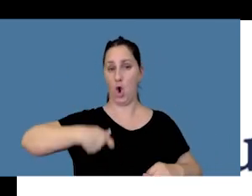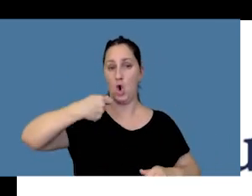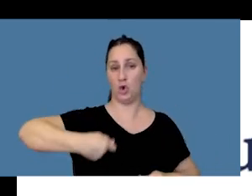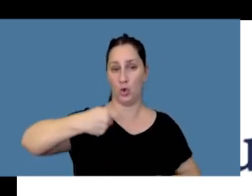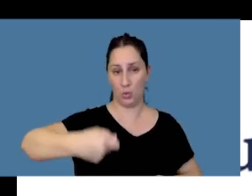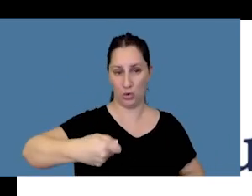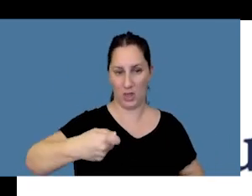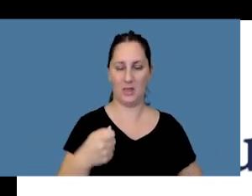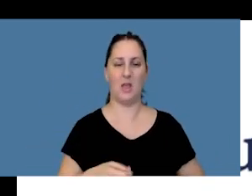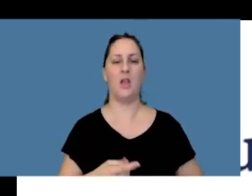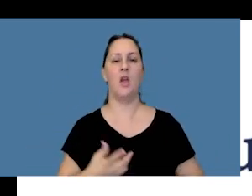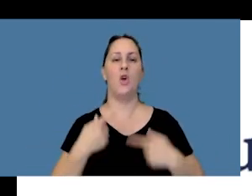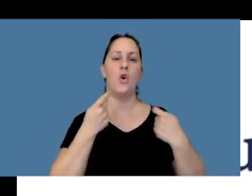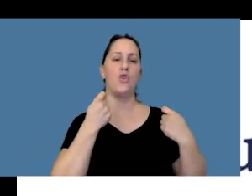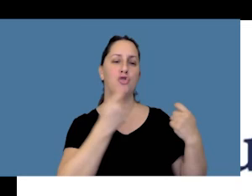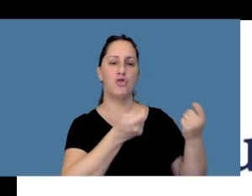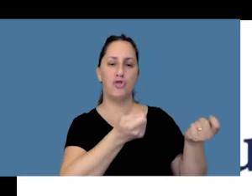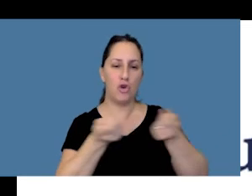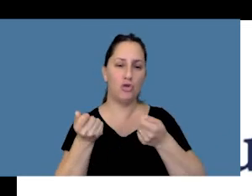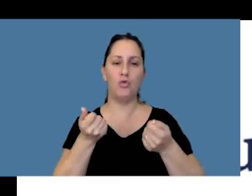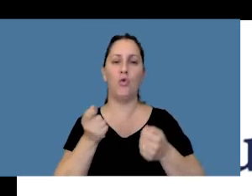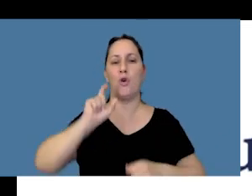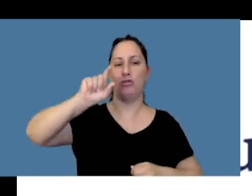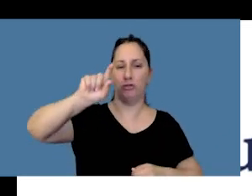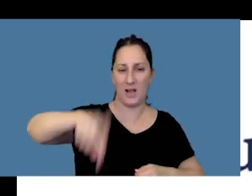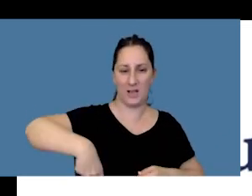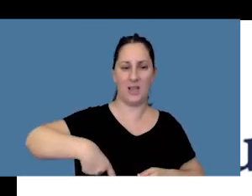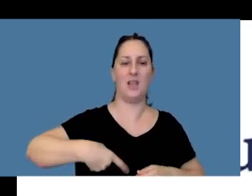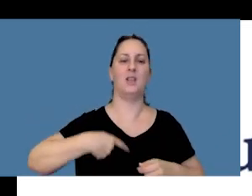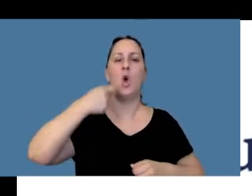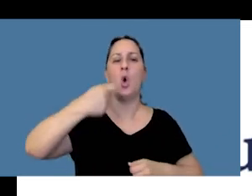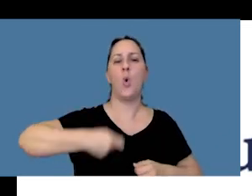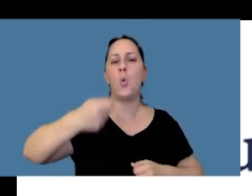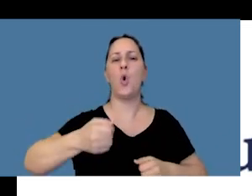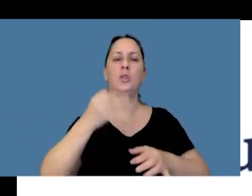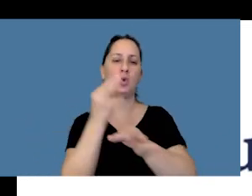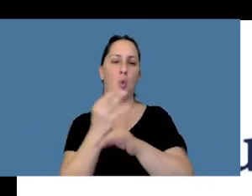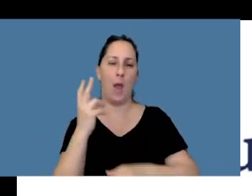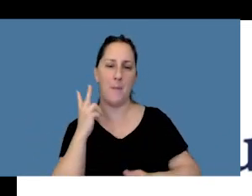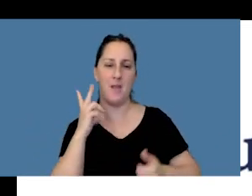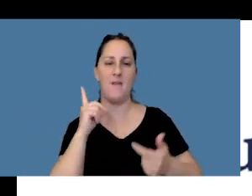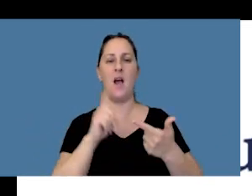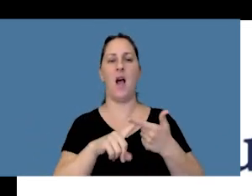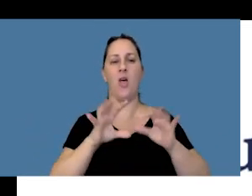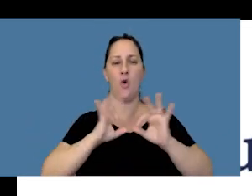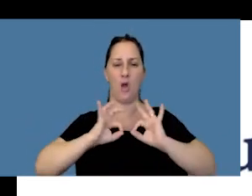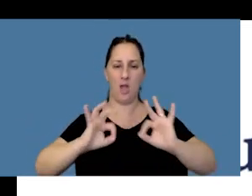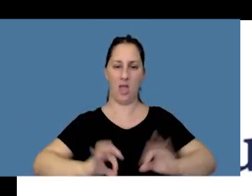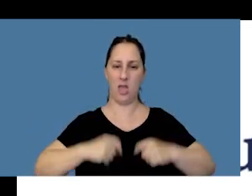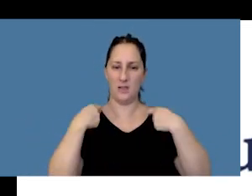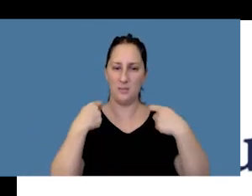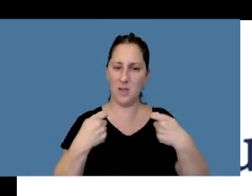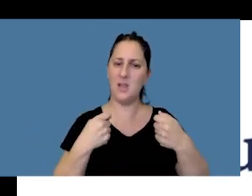sabemos, los consumos por tarjeta, cuotas de colegios privados, expensas, o sea, todos los regímenes